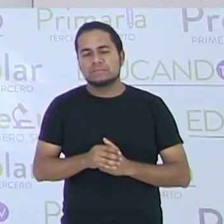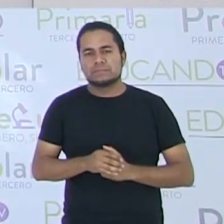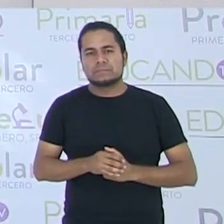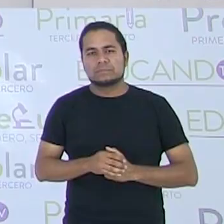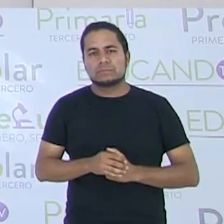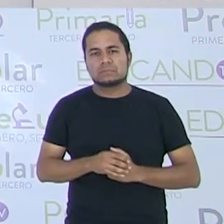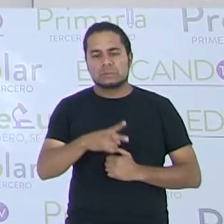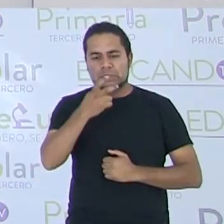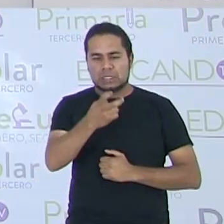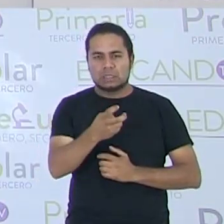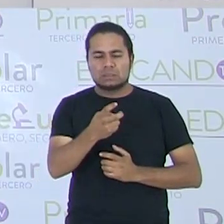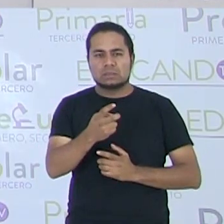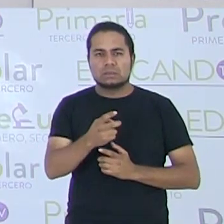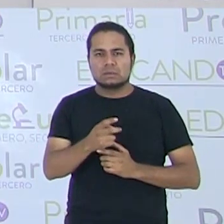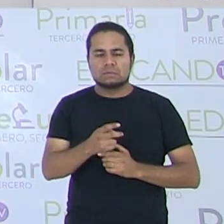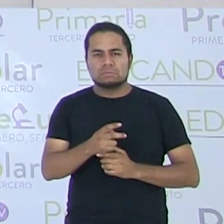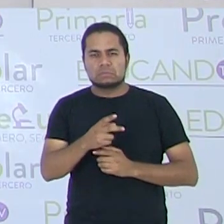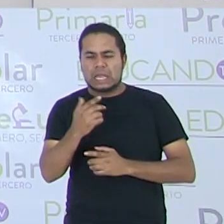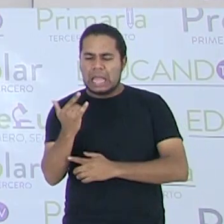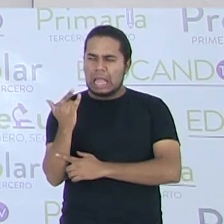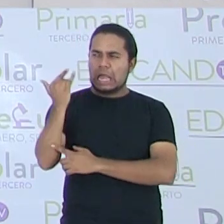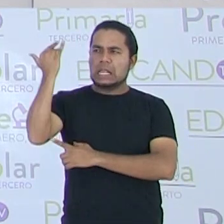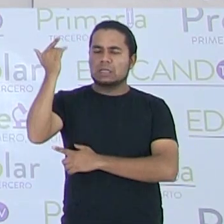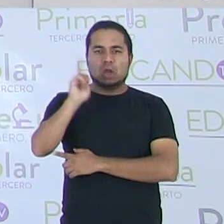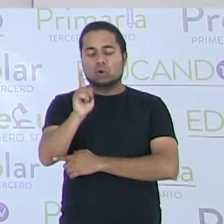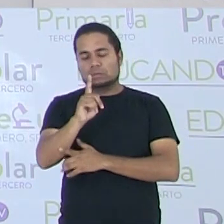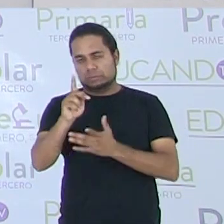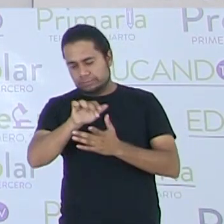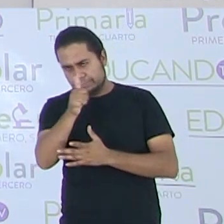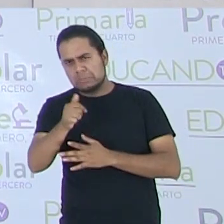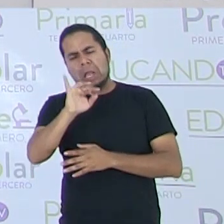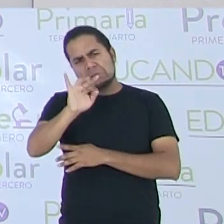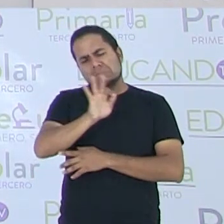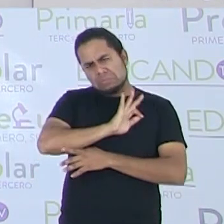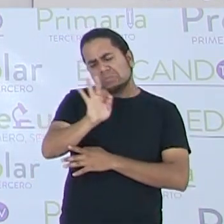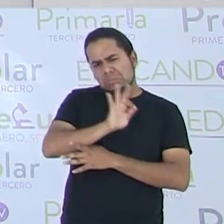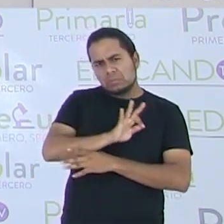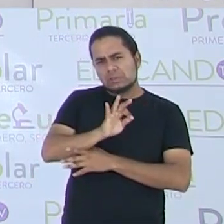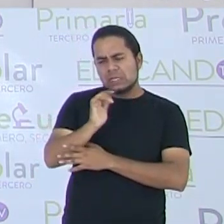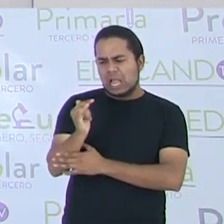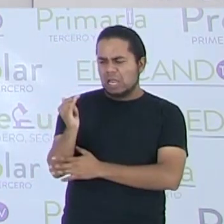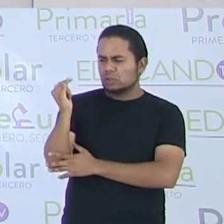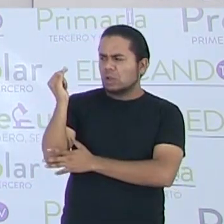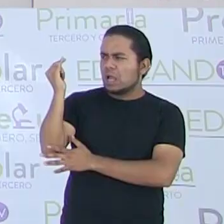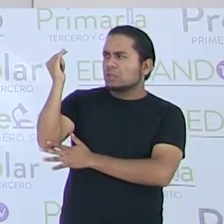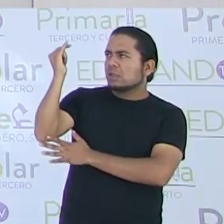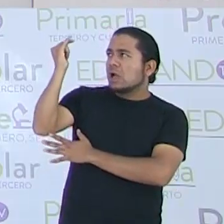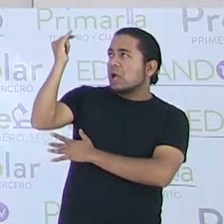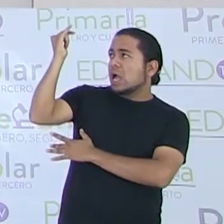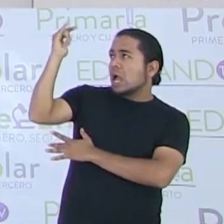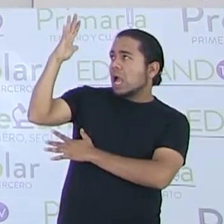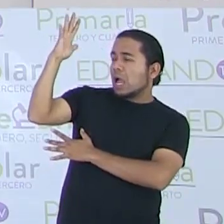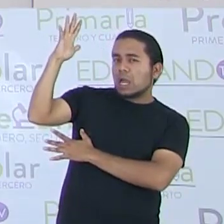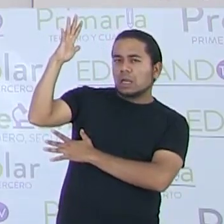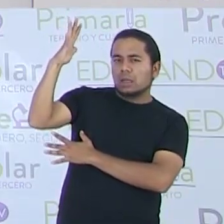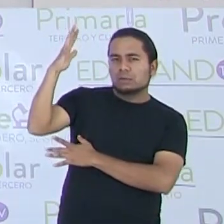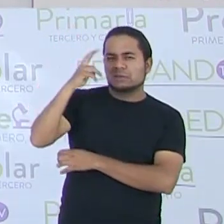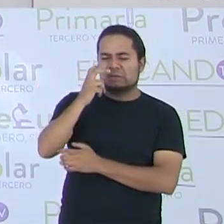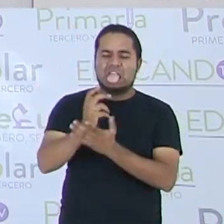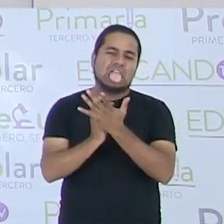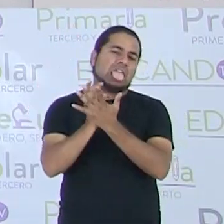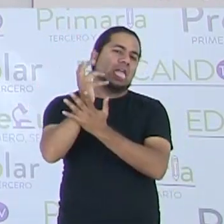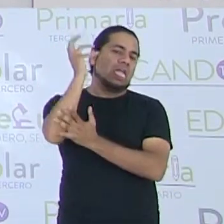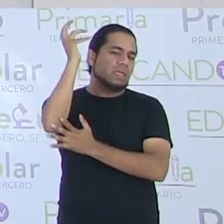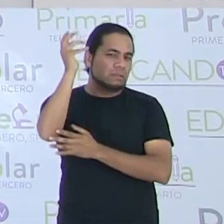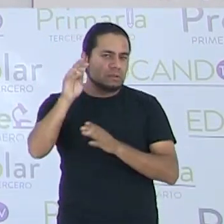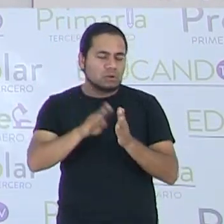fue tan alto, no, otra, sí, podría ser también tan alto como un árbol. Esa es una exageración,